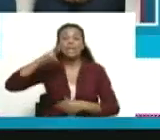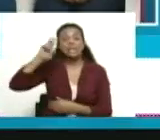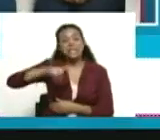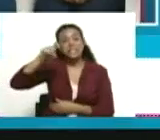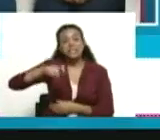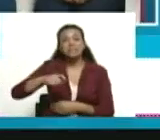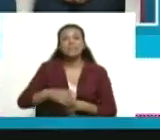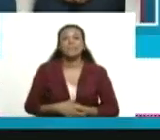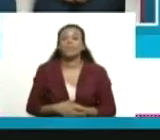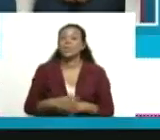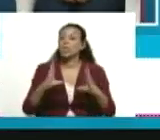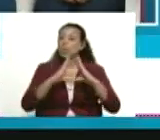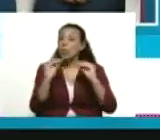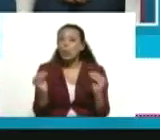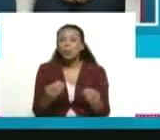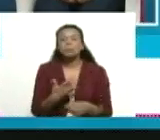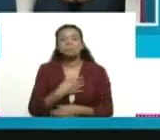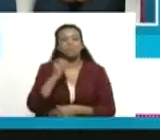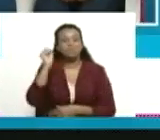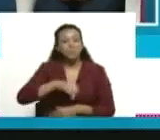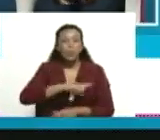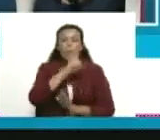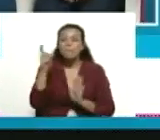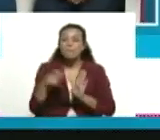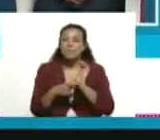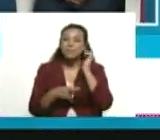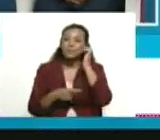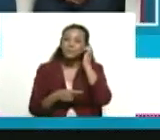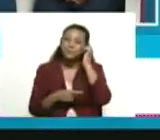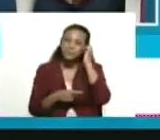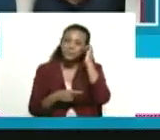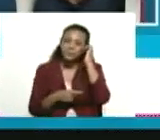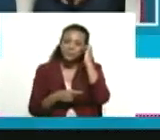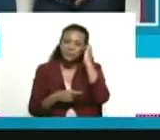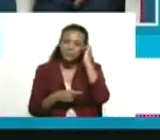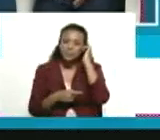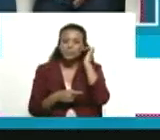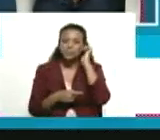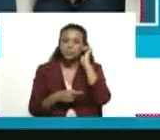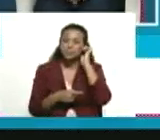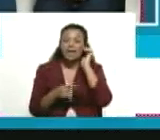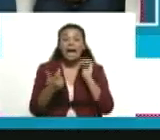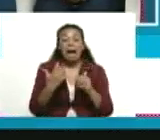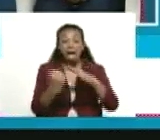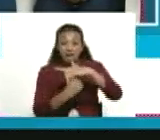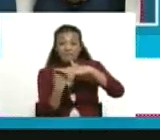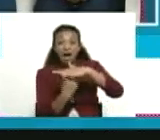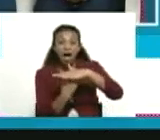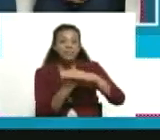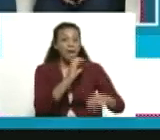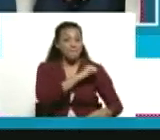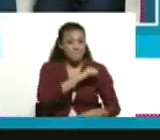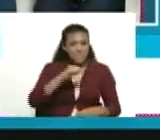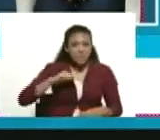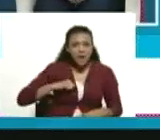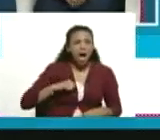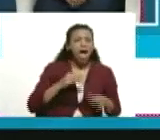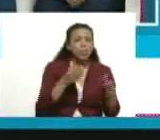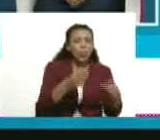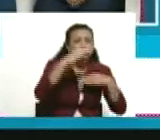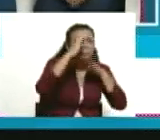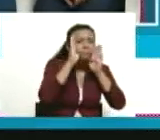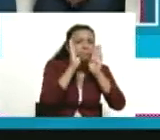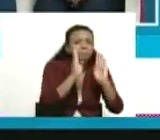bases de misiones con todo, mi presidente. Y bueno, cada base de misiones tiene su consultorio, también están